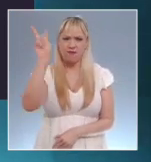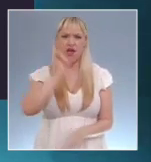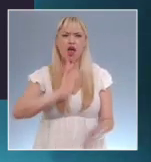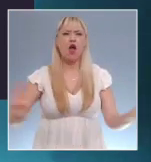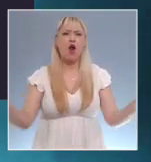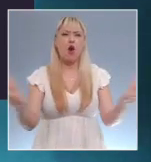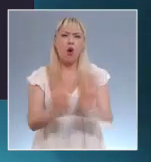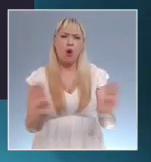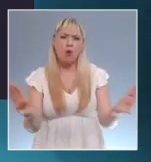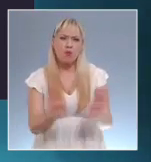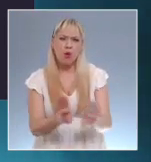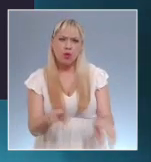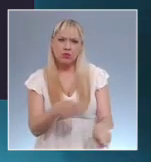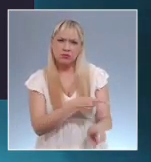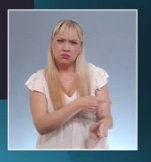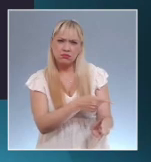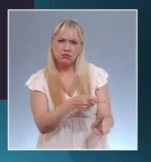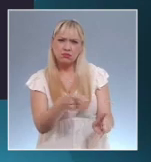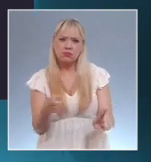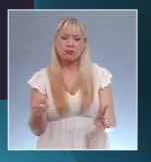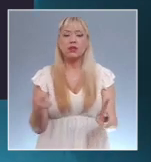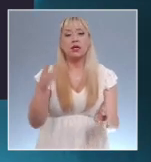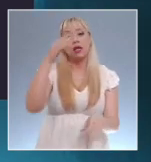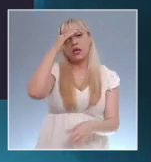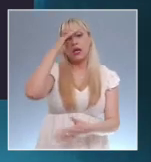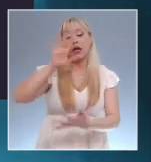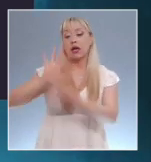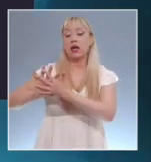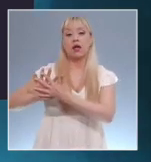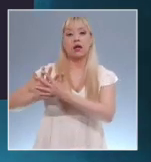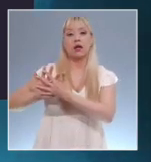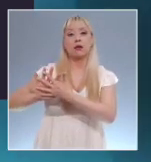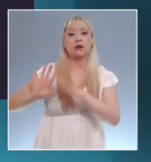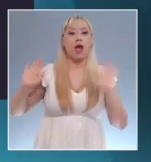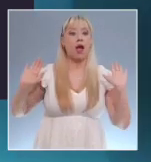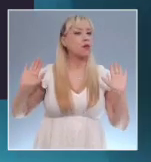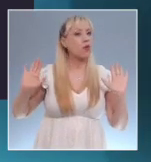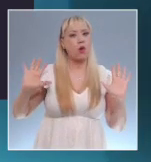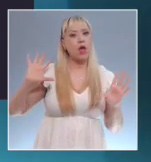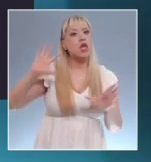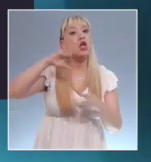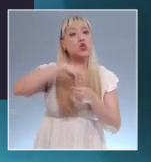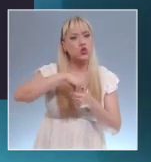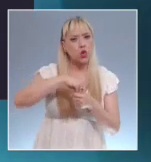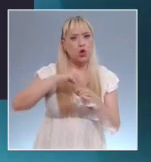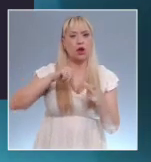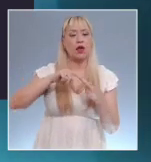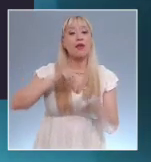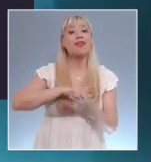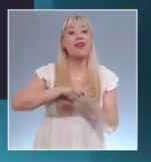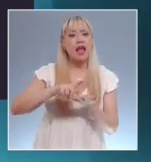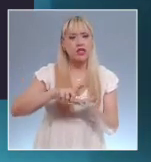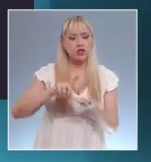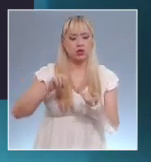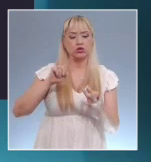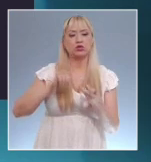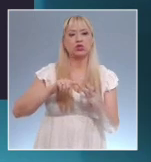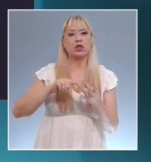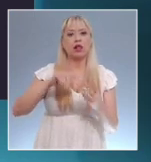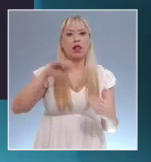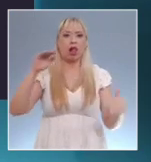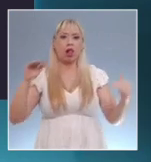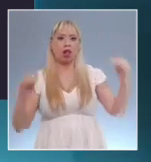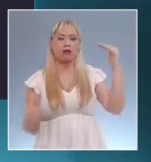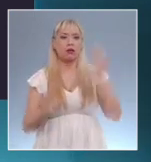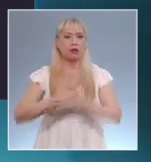pasan por hablar de inclusión, pasan por hablar de derechos, pasa por hablar de desigualdades. Que construir desde los derechos humanos,